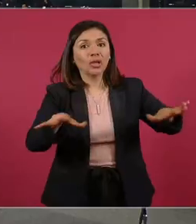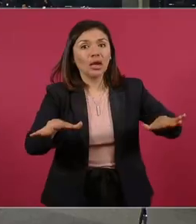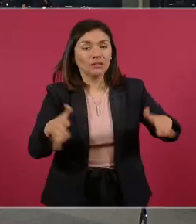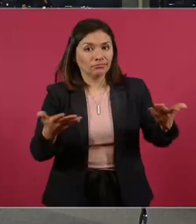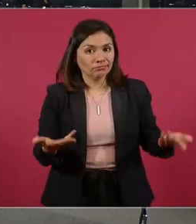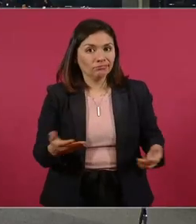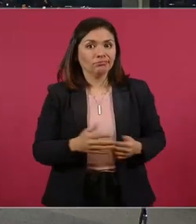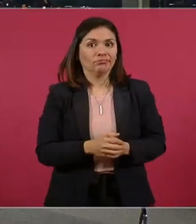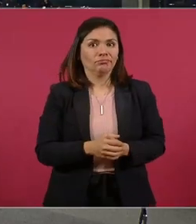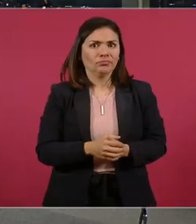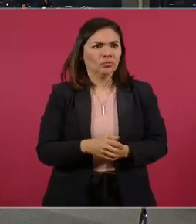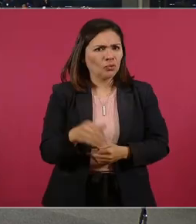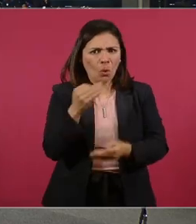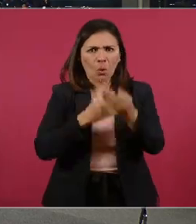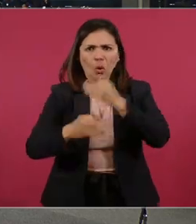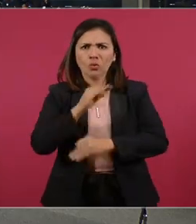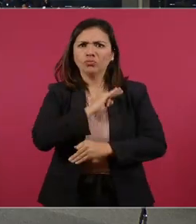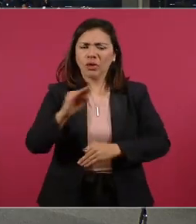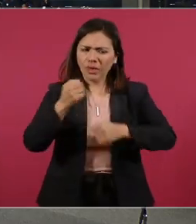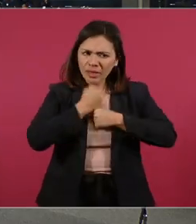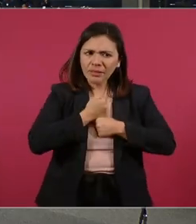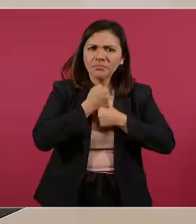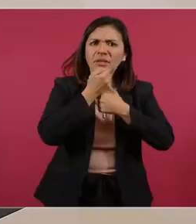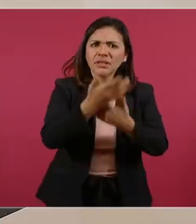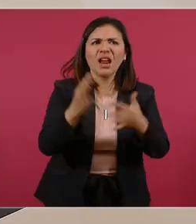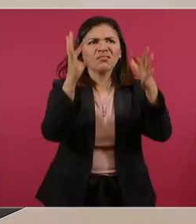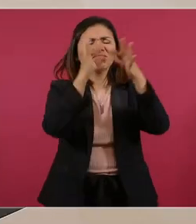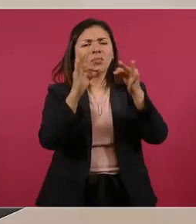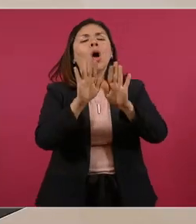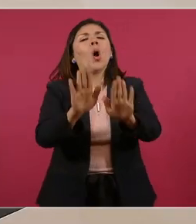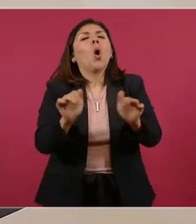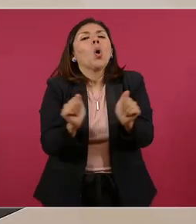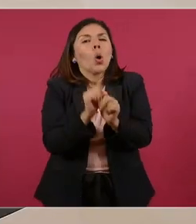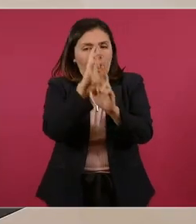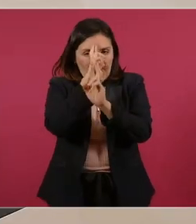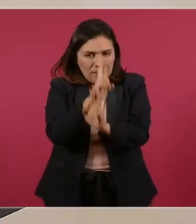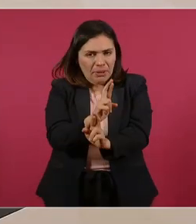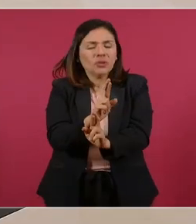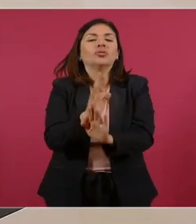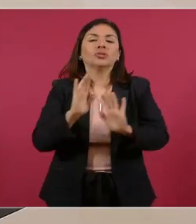y que todos podamos expresarnos manifestando con respeto.